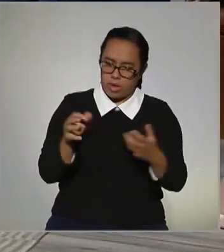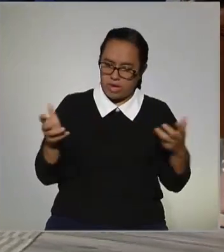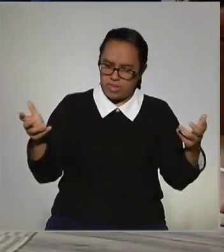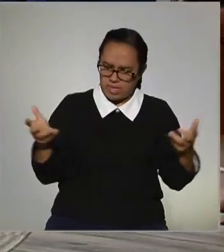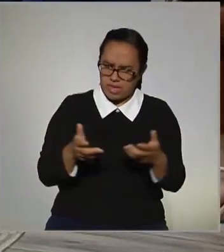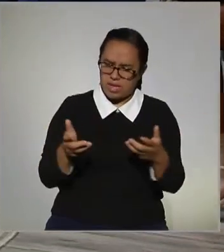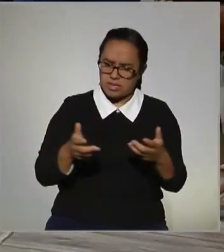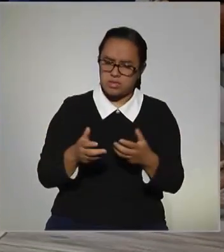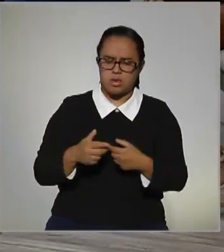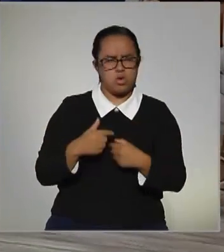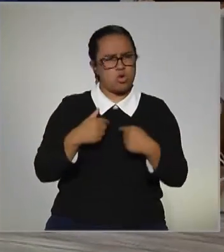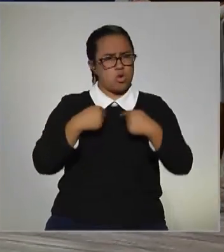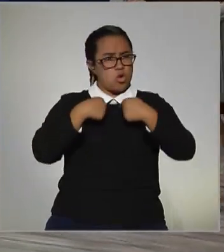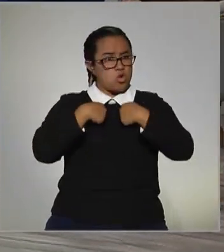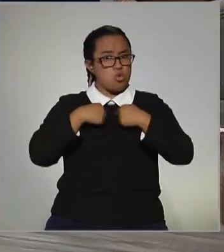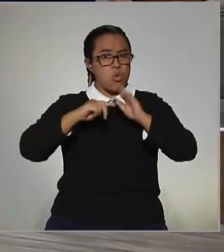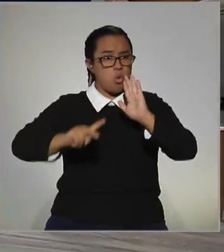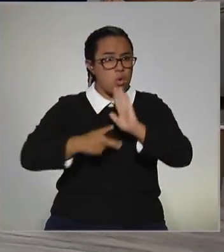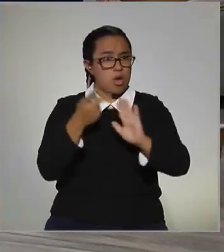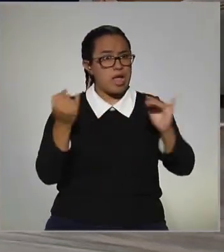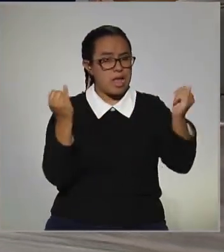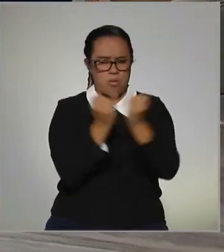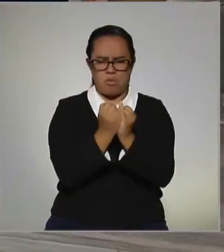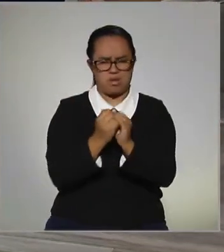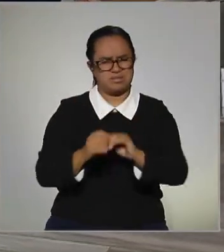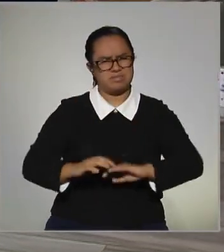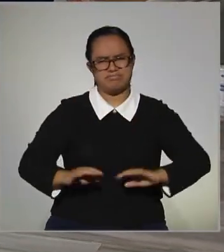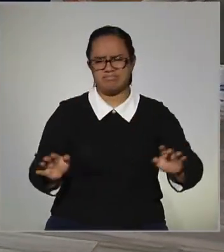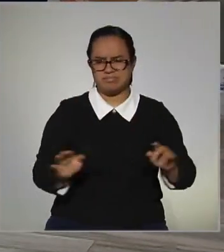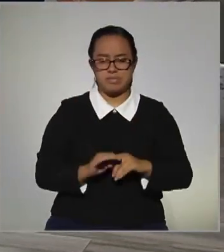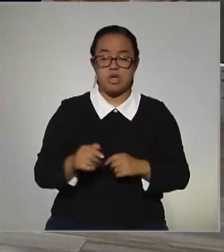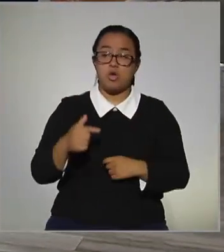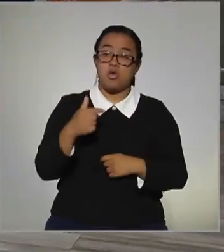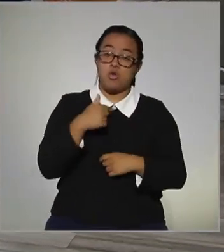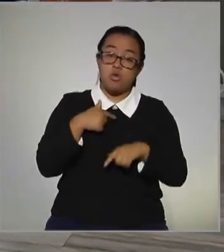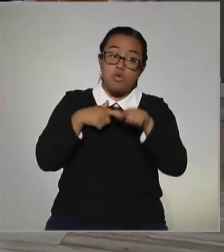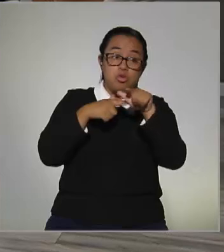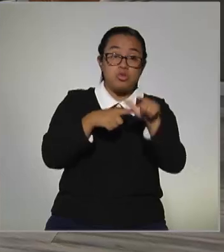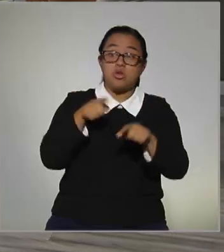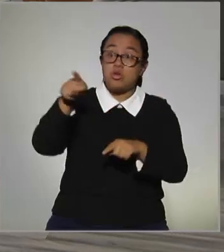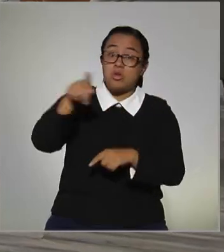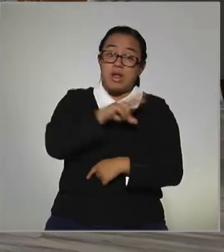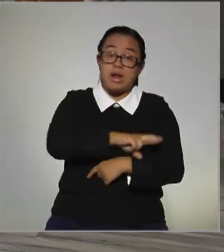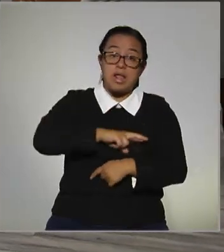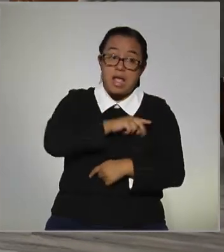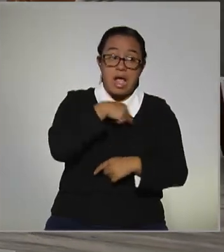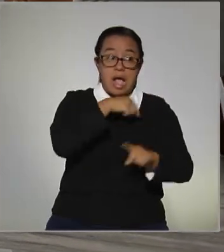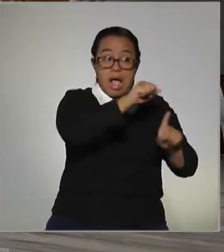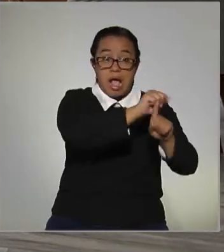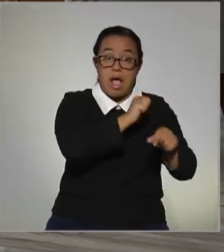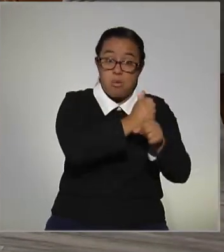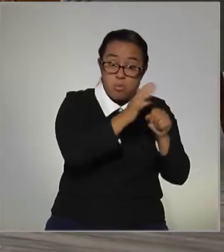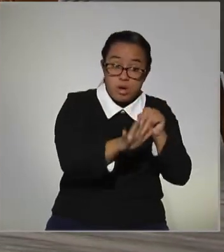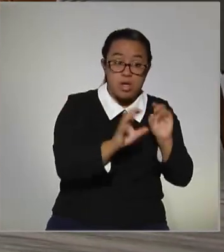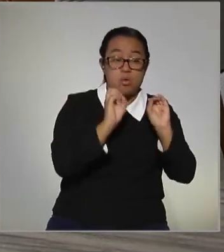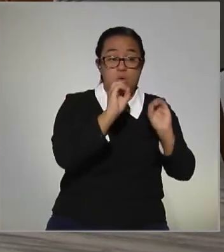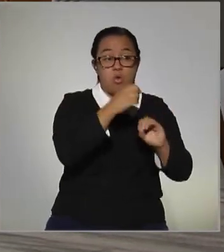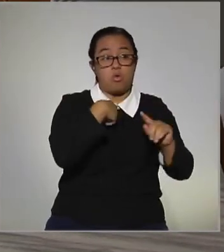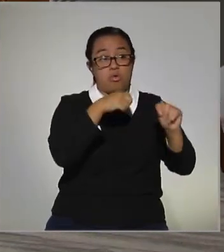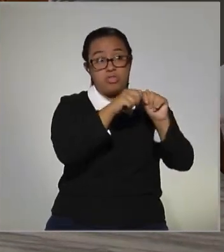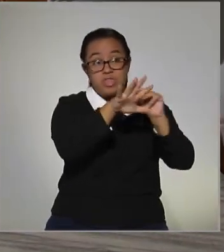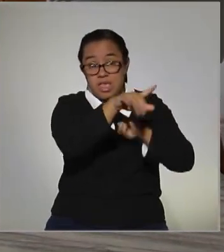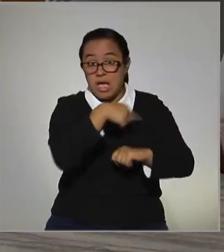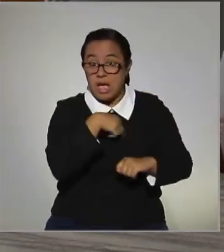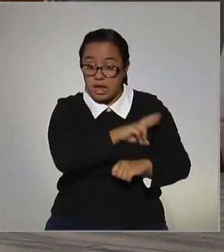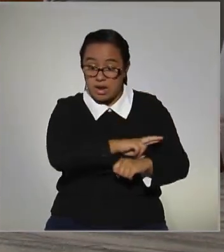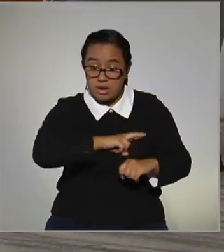ese momento dicen, yo no voy a repetir esta situación y yo no me voy a sumar a tus rencores con mi abuelita o a tus rencores con mi tía o